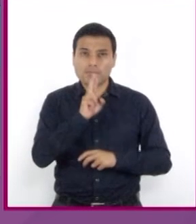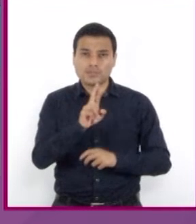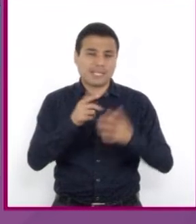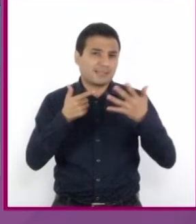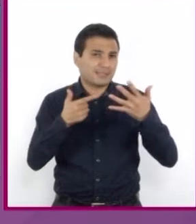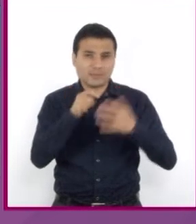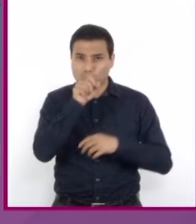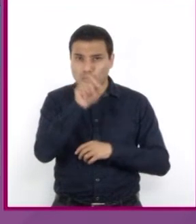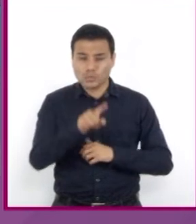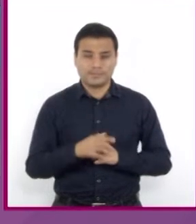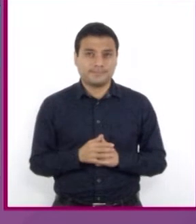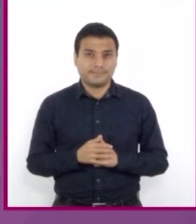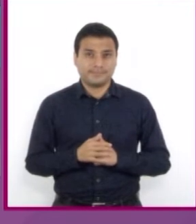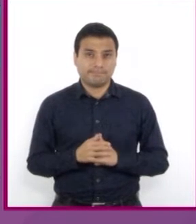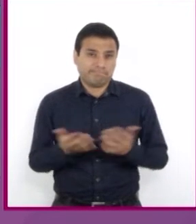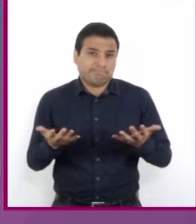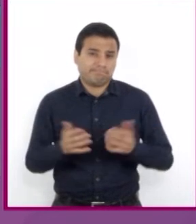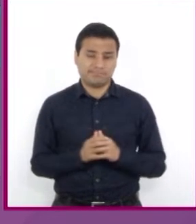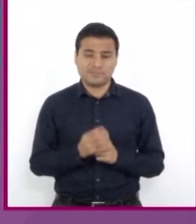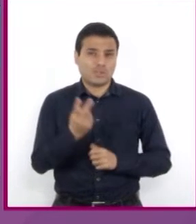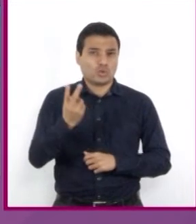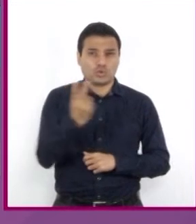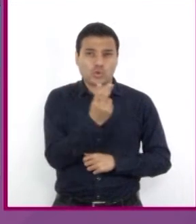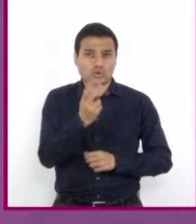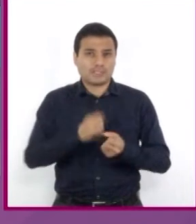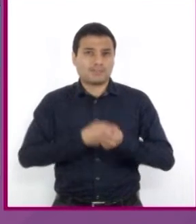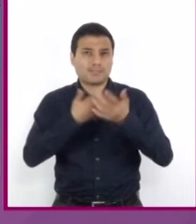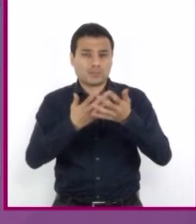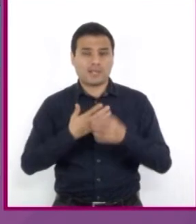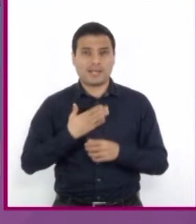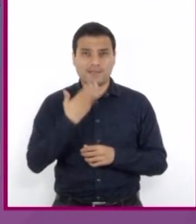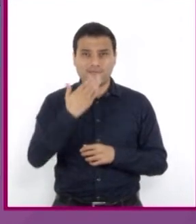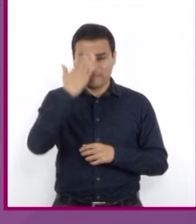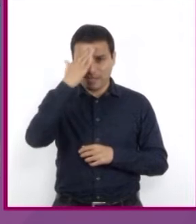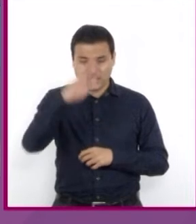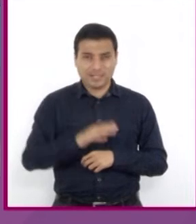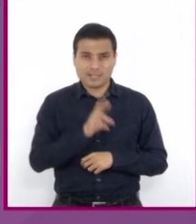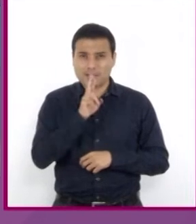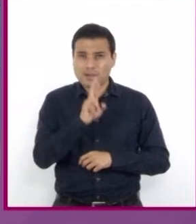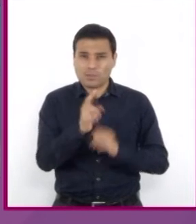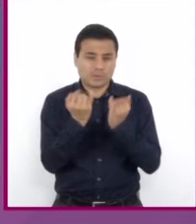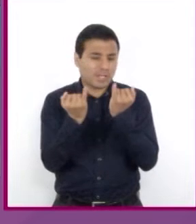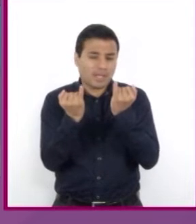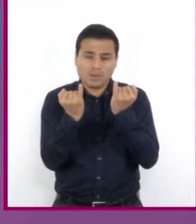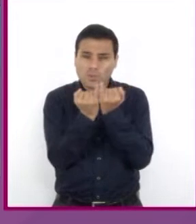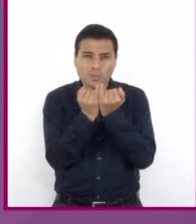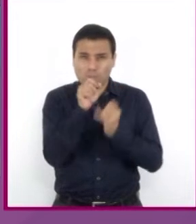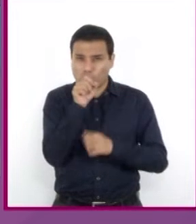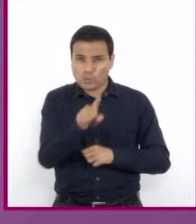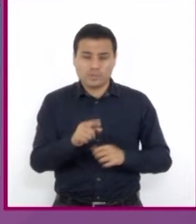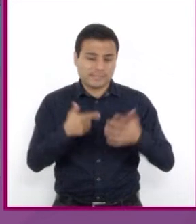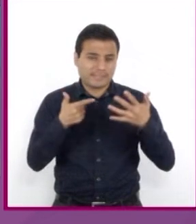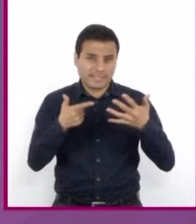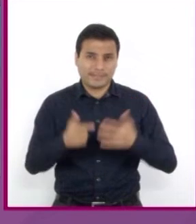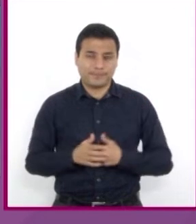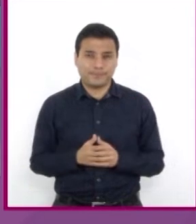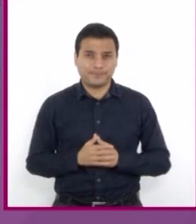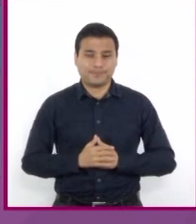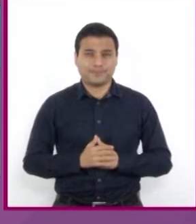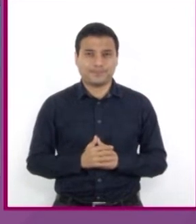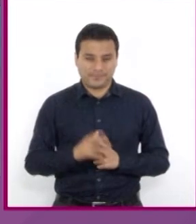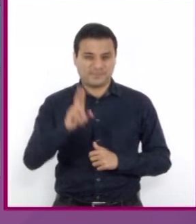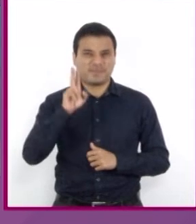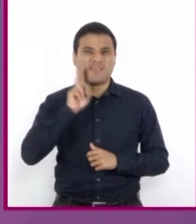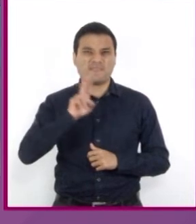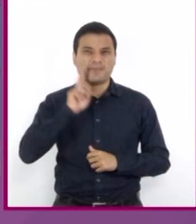7. Con ambas expresiones algebraicas, tenemos el mismo resultado, 7. Veamos